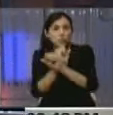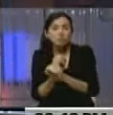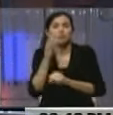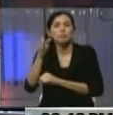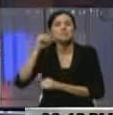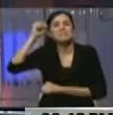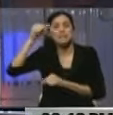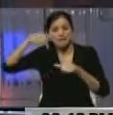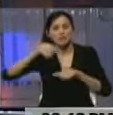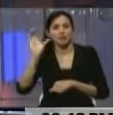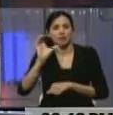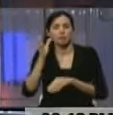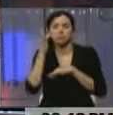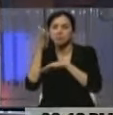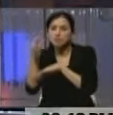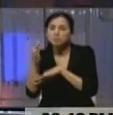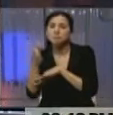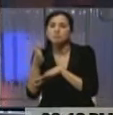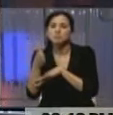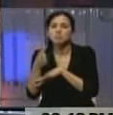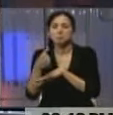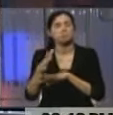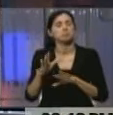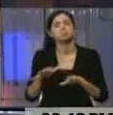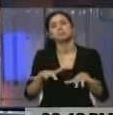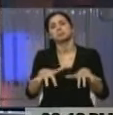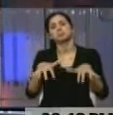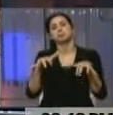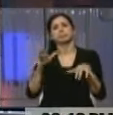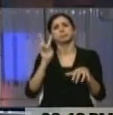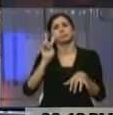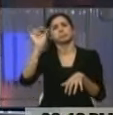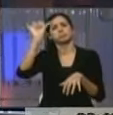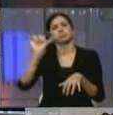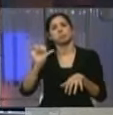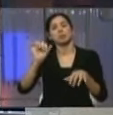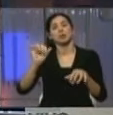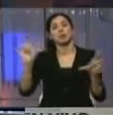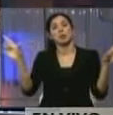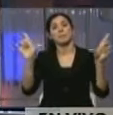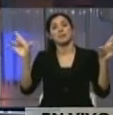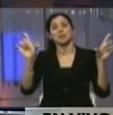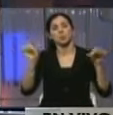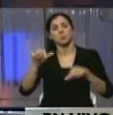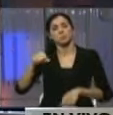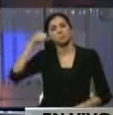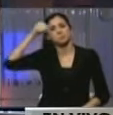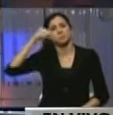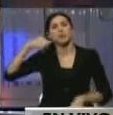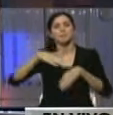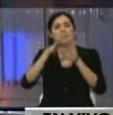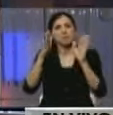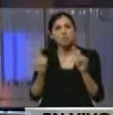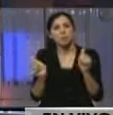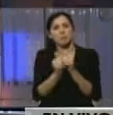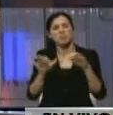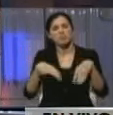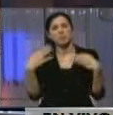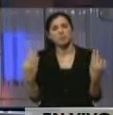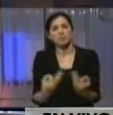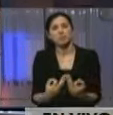aquí en Caracas a ver el preestreno con un conjunto de personas allí invitadas, ministros, compañeros,